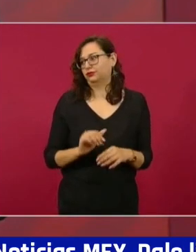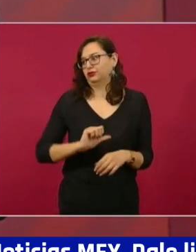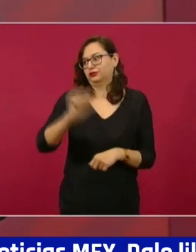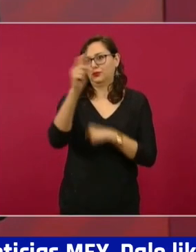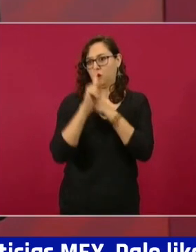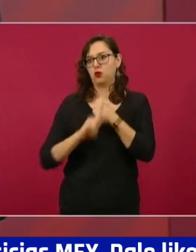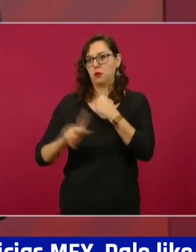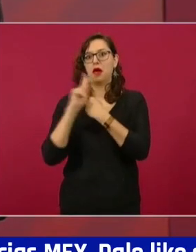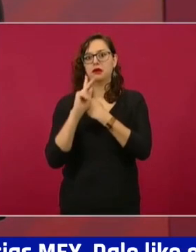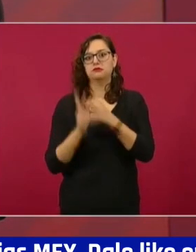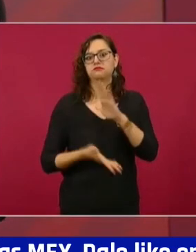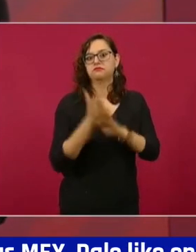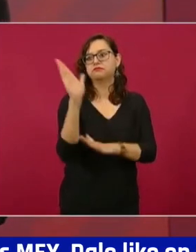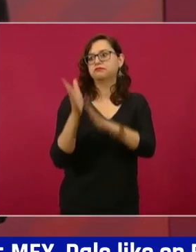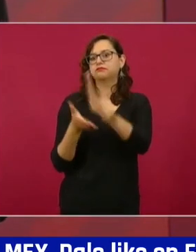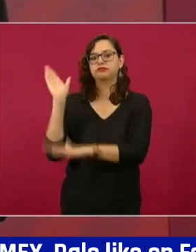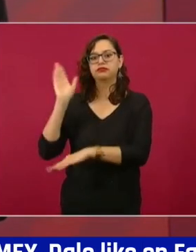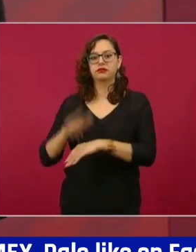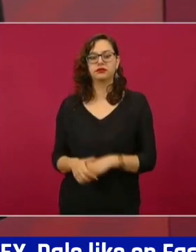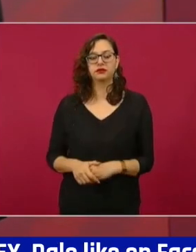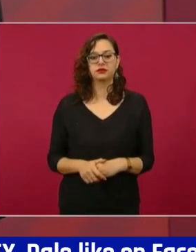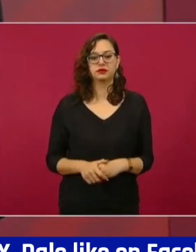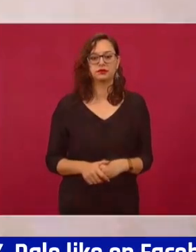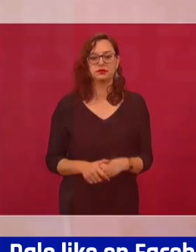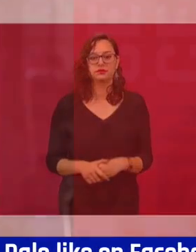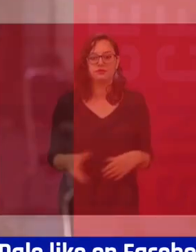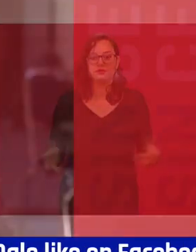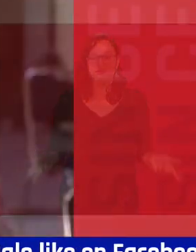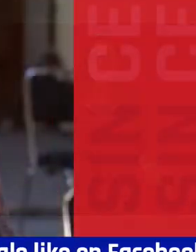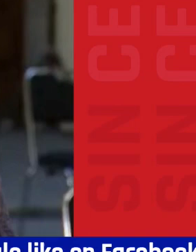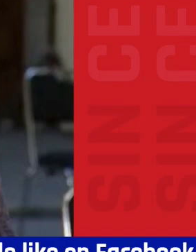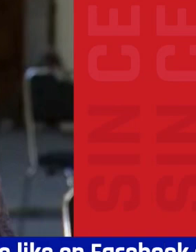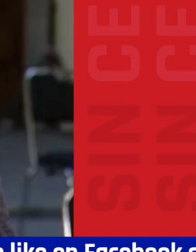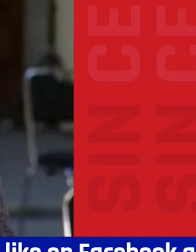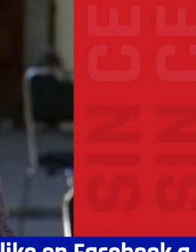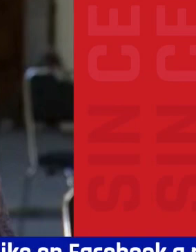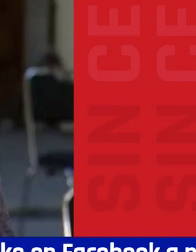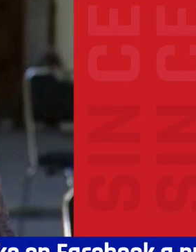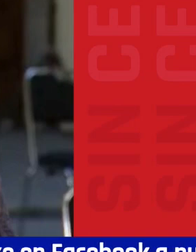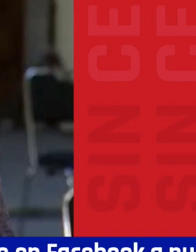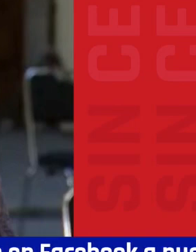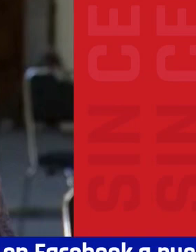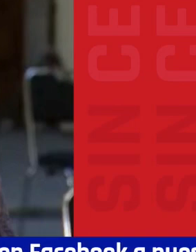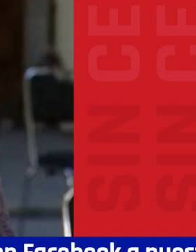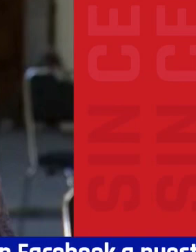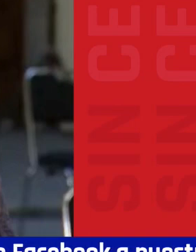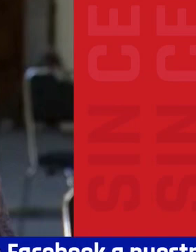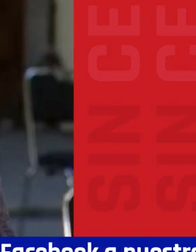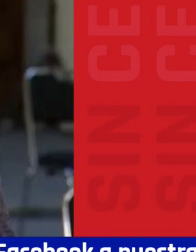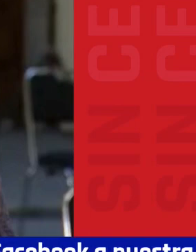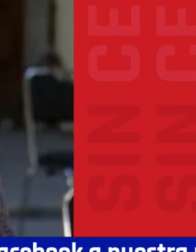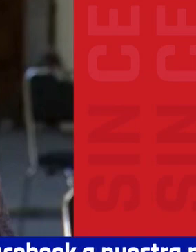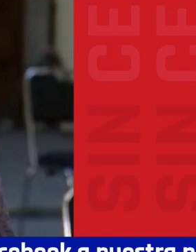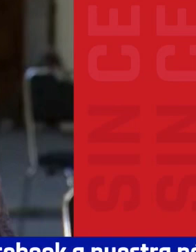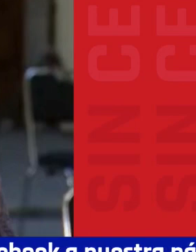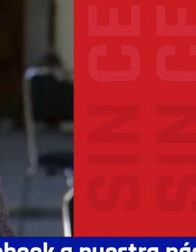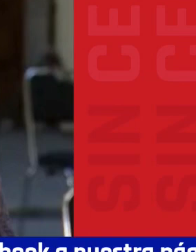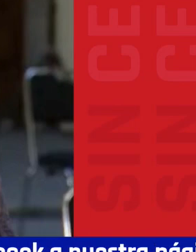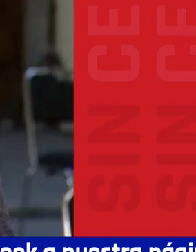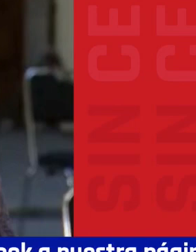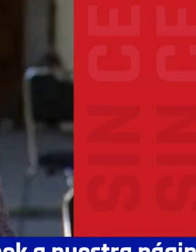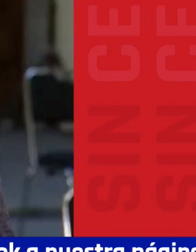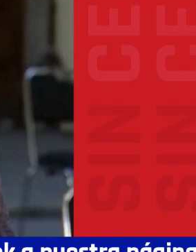nuestra compañera periodista Nancy Flores le plantearía al presidente López Obrador con lo que comenzamos este espacio. La nota con la que